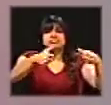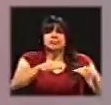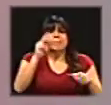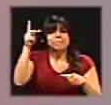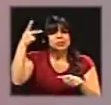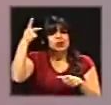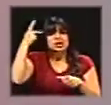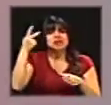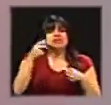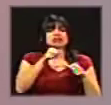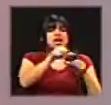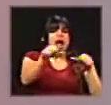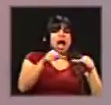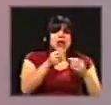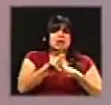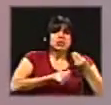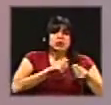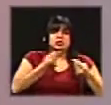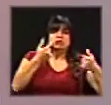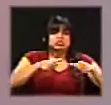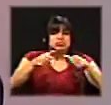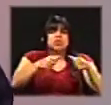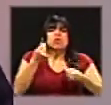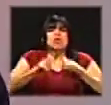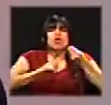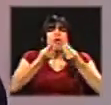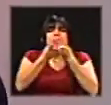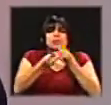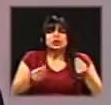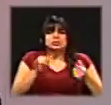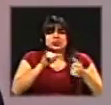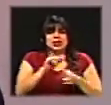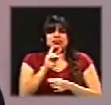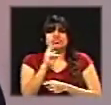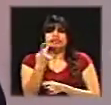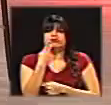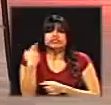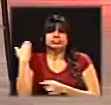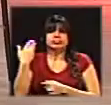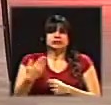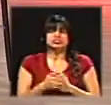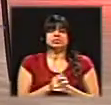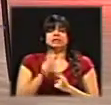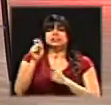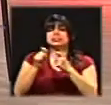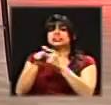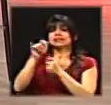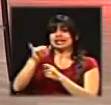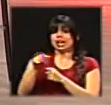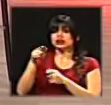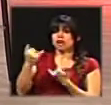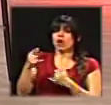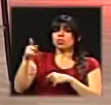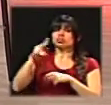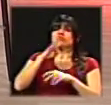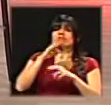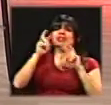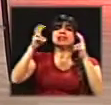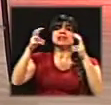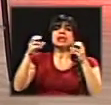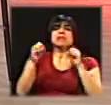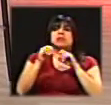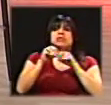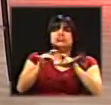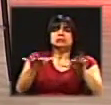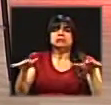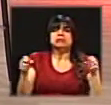políticos, estos sectores productivos, en cuál es la forma en que podemos resolver esas contradicciones. Precisamente en eso, ahora que toca el tema de la campaña del miedo y que de